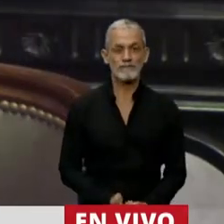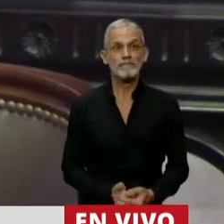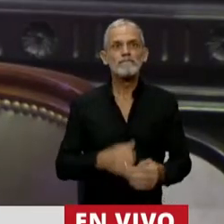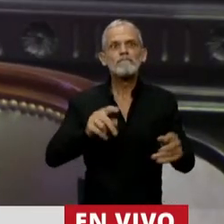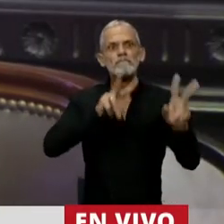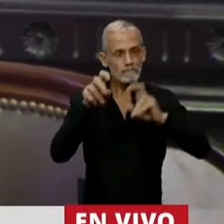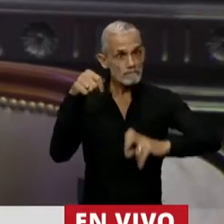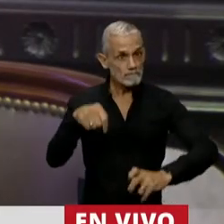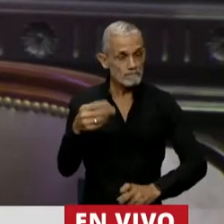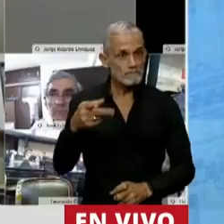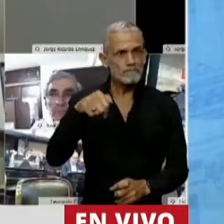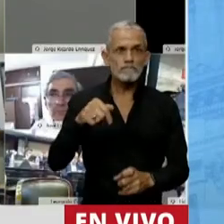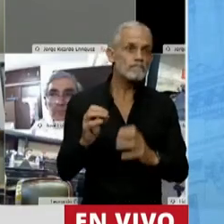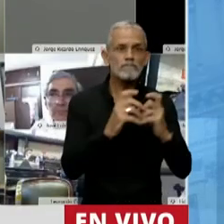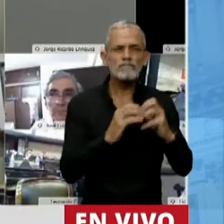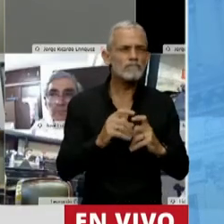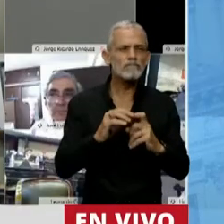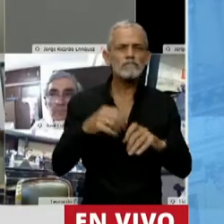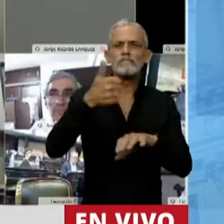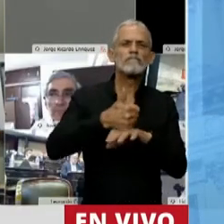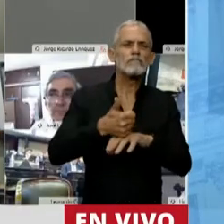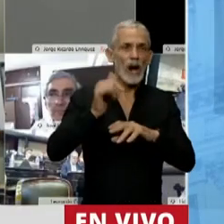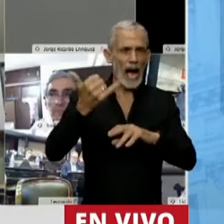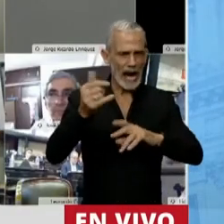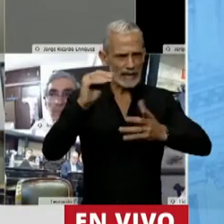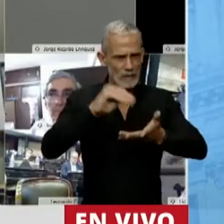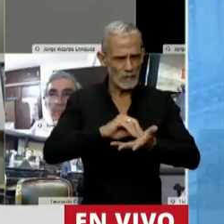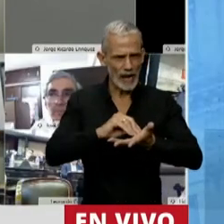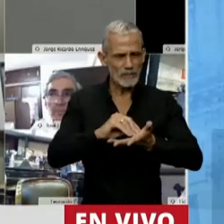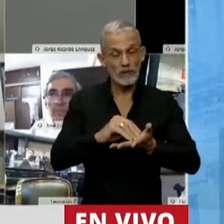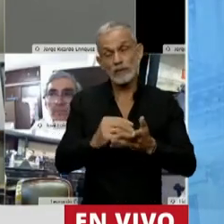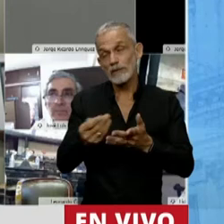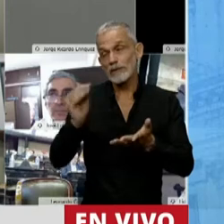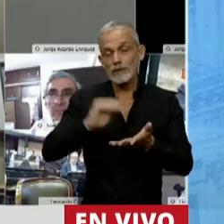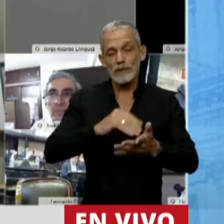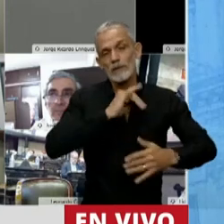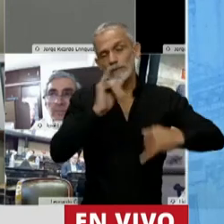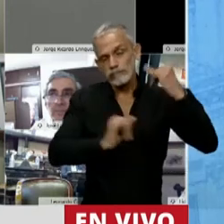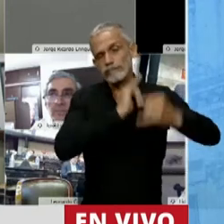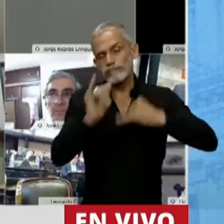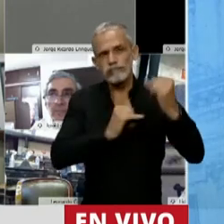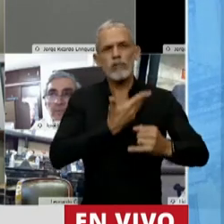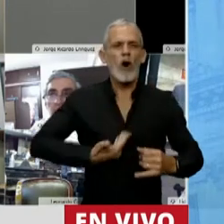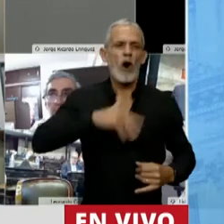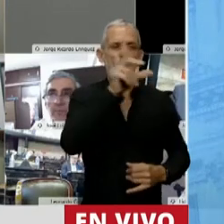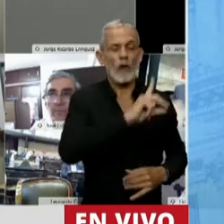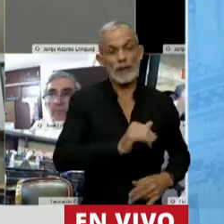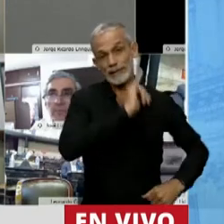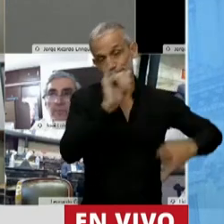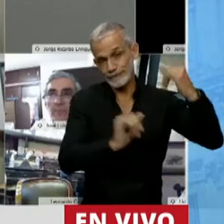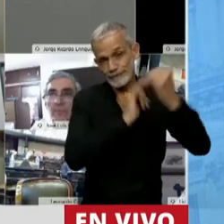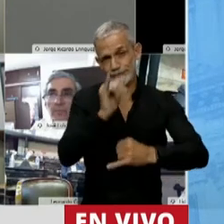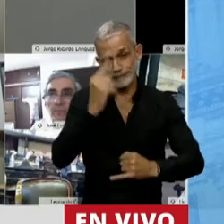otro lado, en esta sesión estamos en presencia de otro capítulo, que es el relato de este gobierno. En este